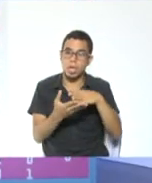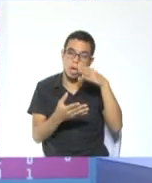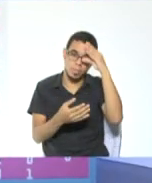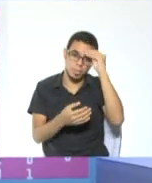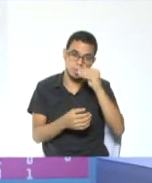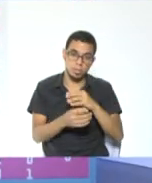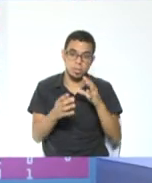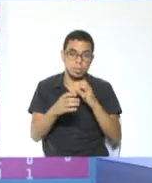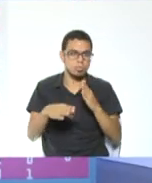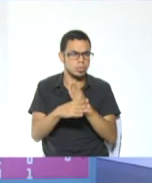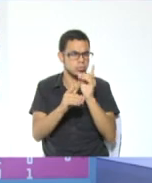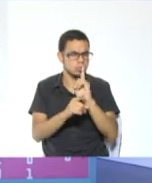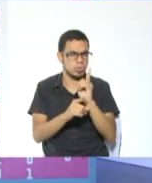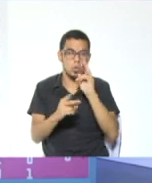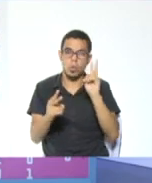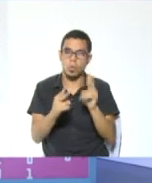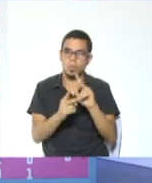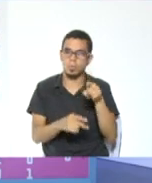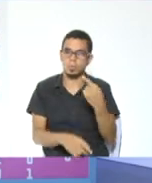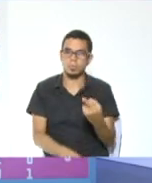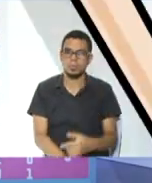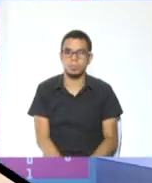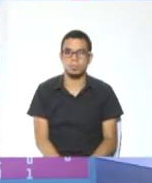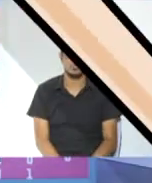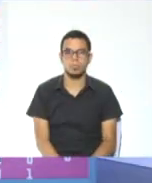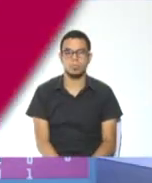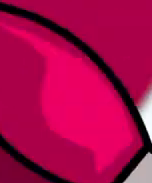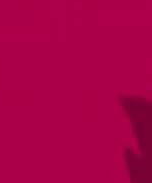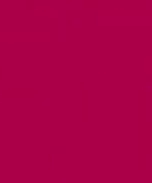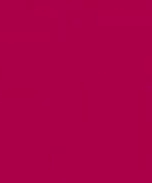a distancia no se detiene. ¡Hasta la próxima!